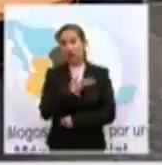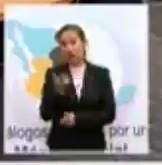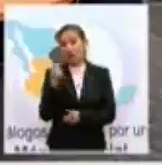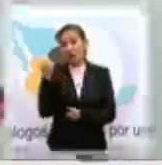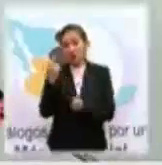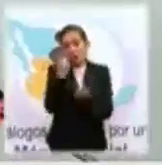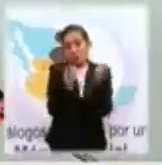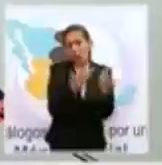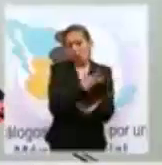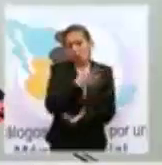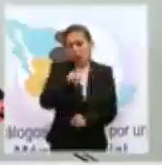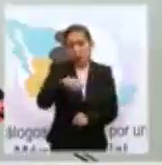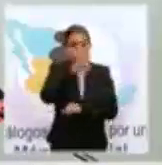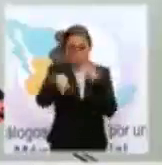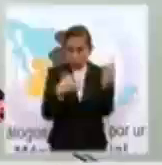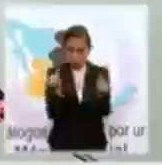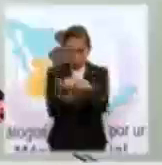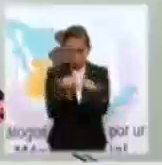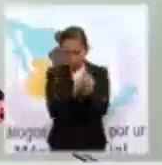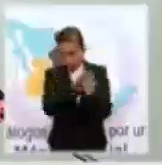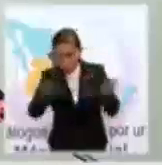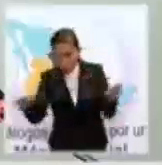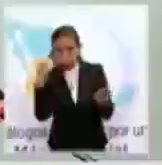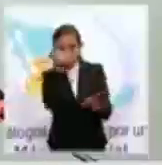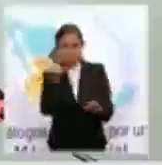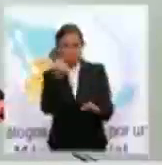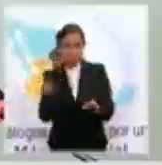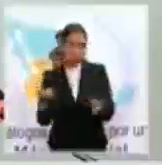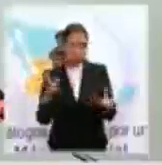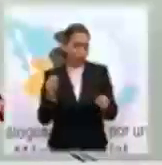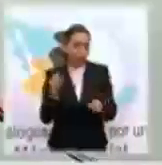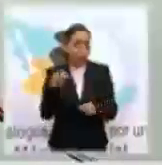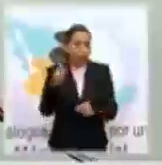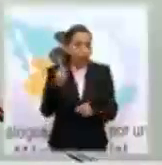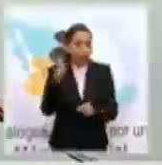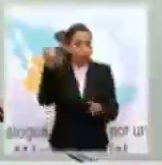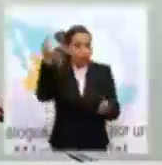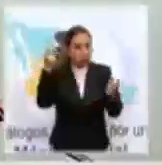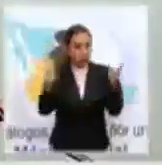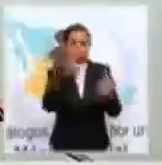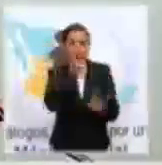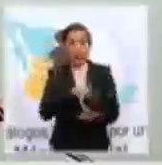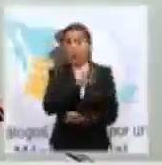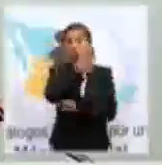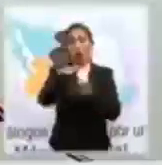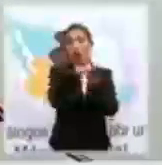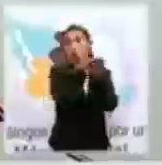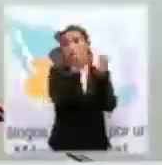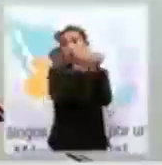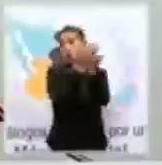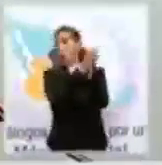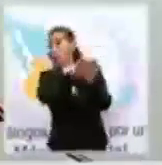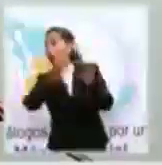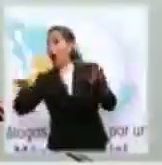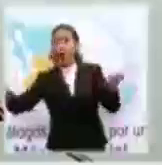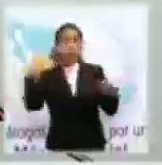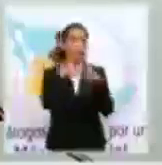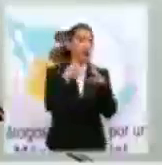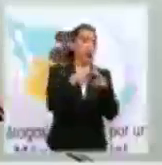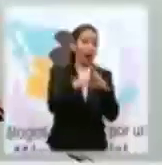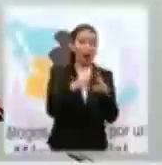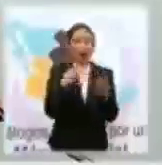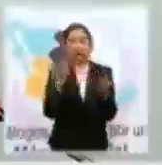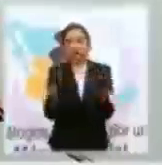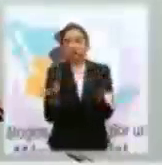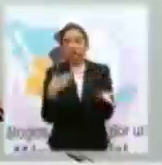talento? No todos tampoco tienen talento matemático, porque también es una falsedad decir que todo el mundo tiene talento excepcional en matemáticas y solo es cuestión